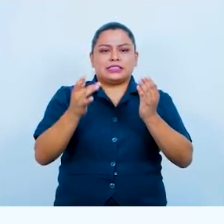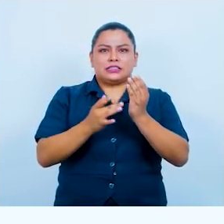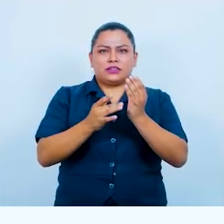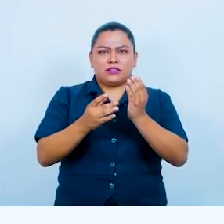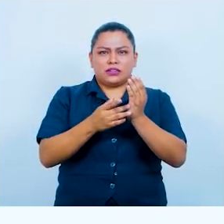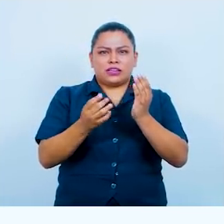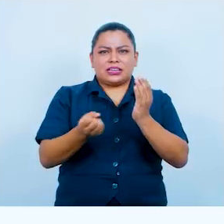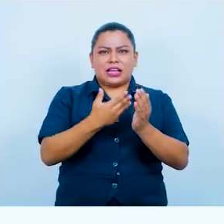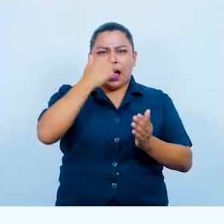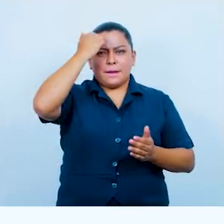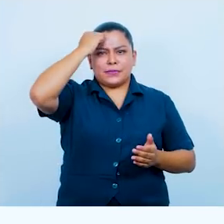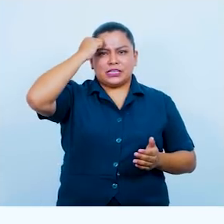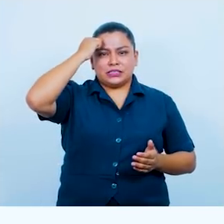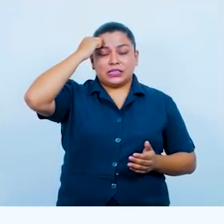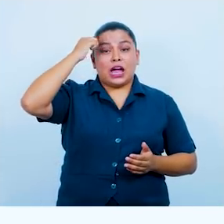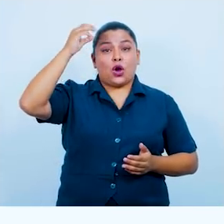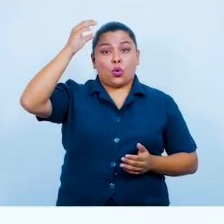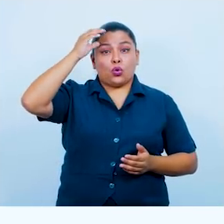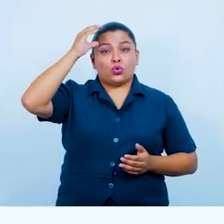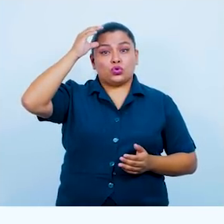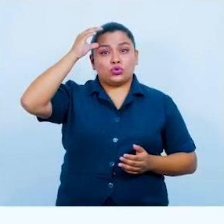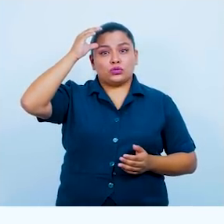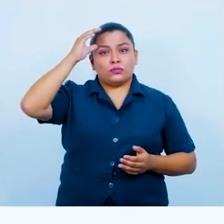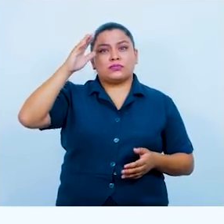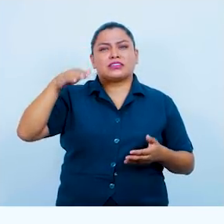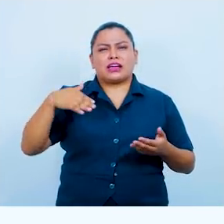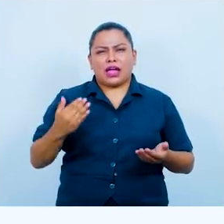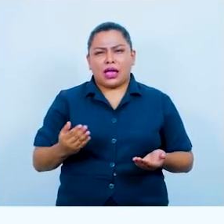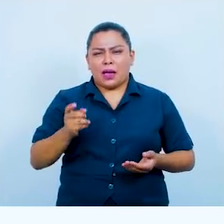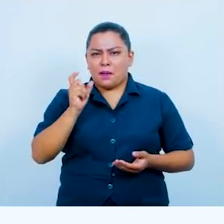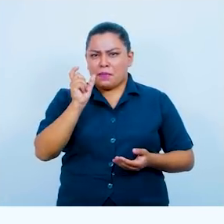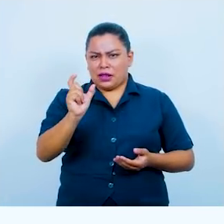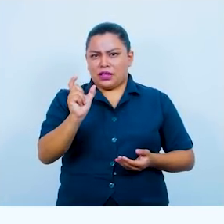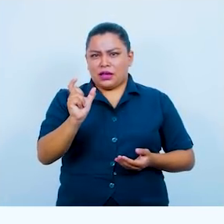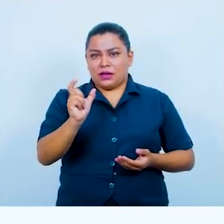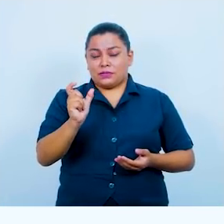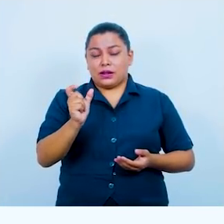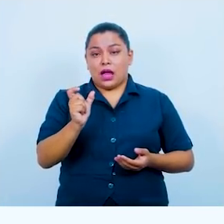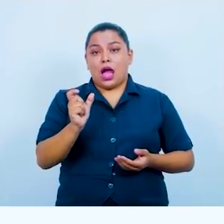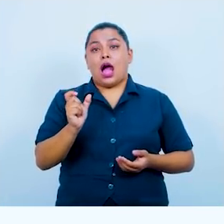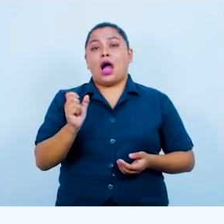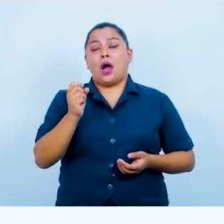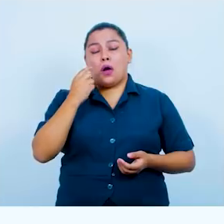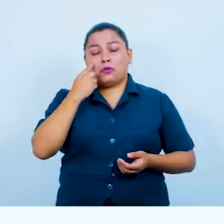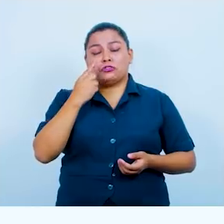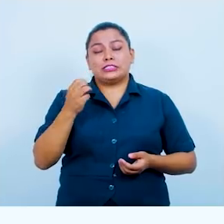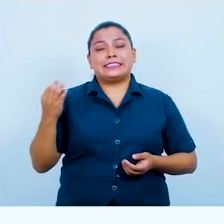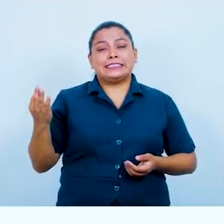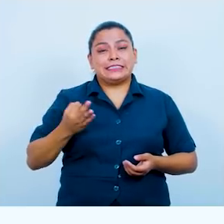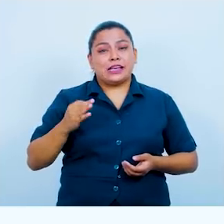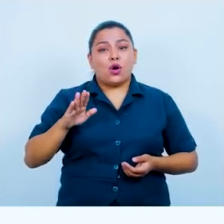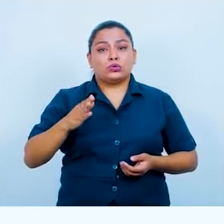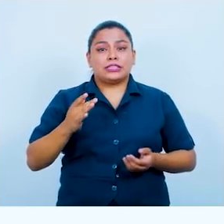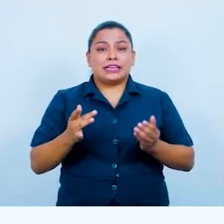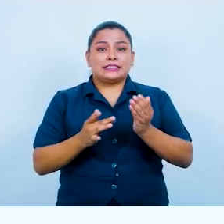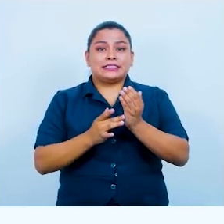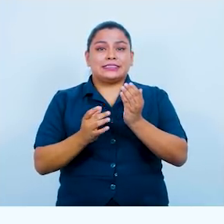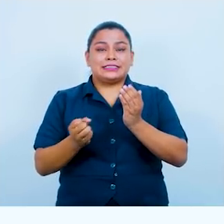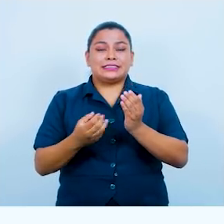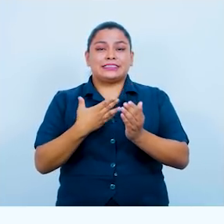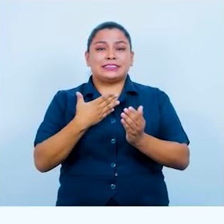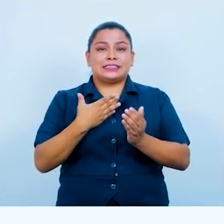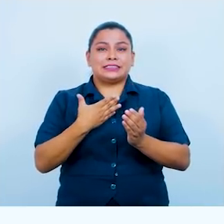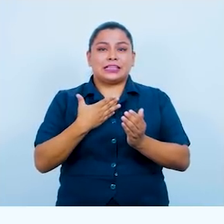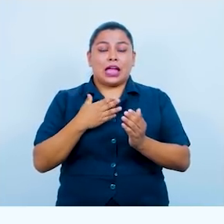del aprendizaje y el conocimiento. Este término surge a raíz de la necesidad de utilizar las TIC directamente